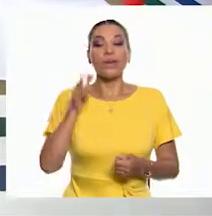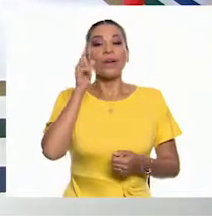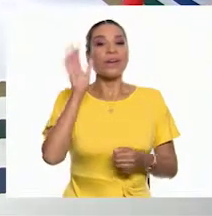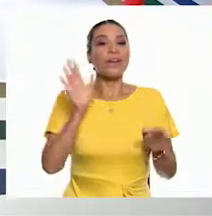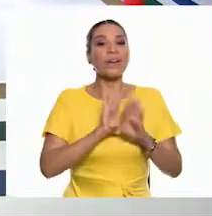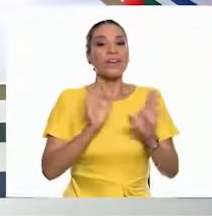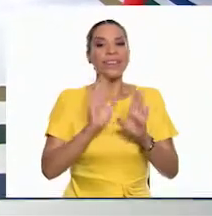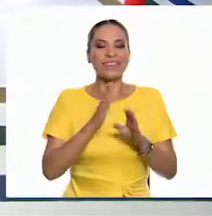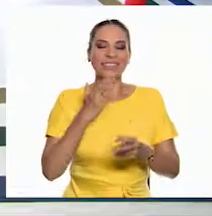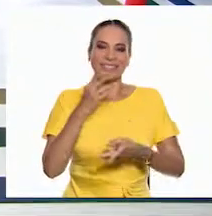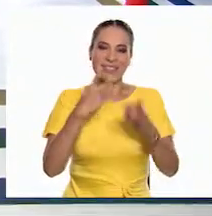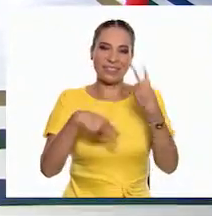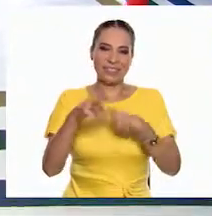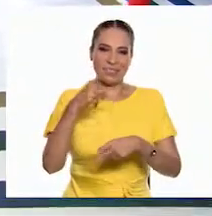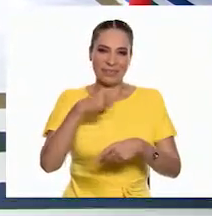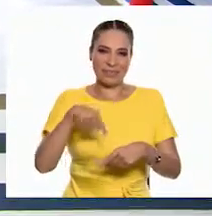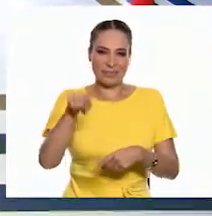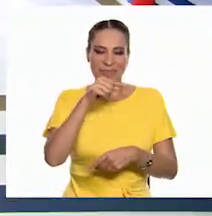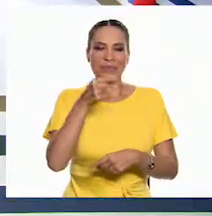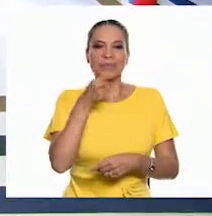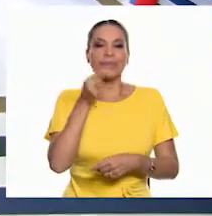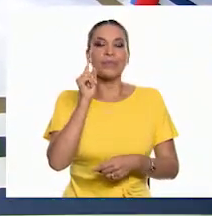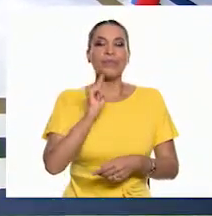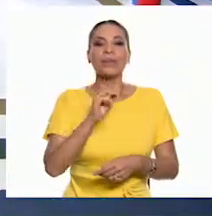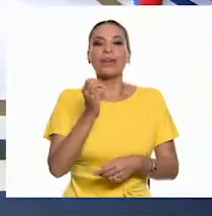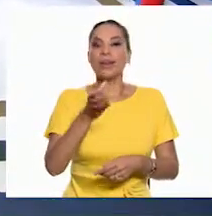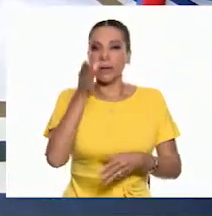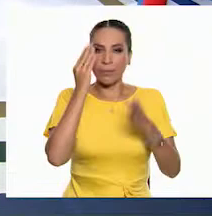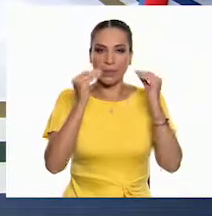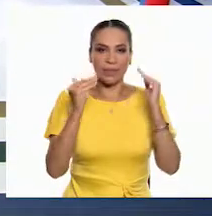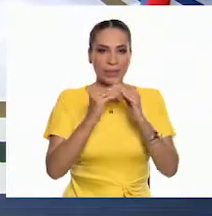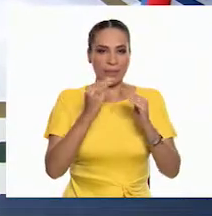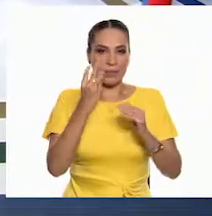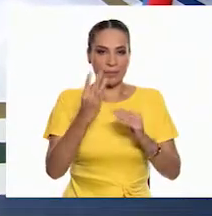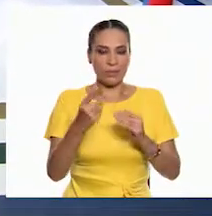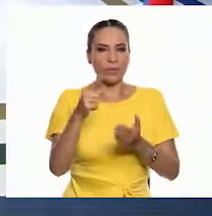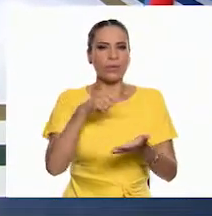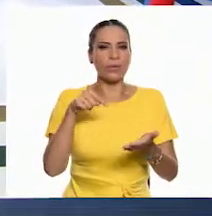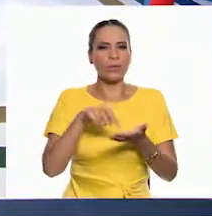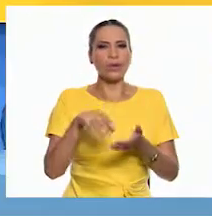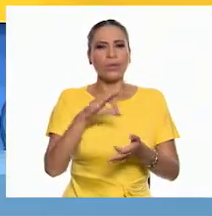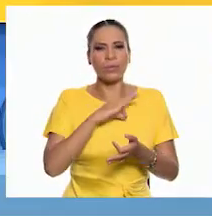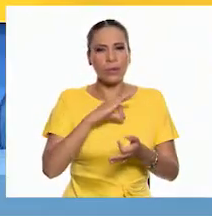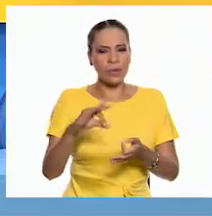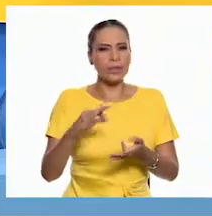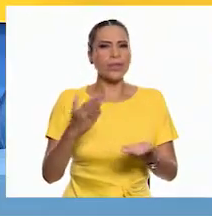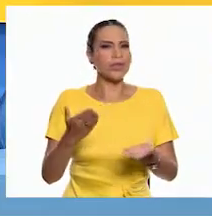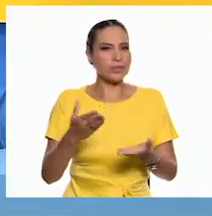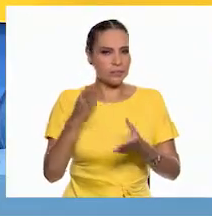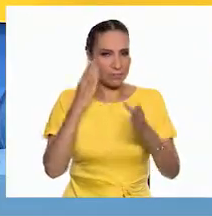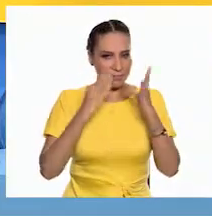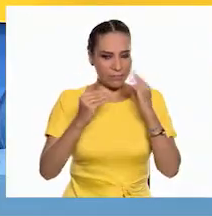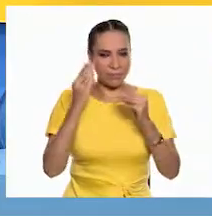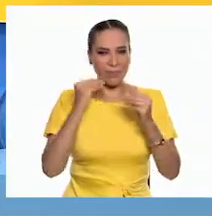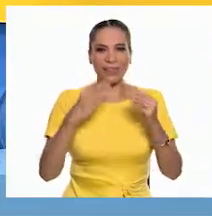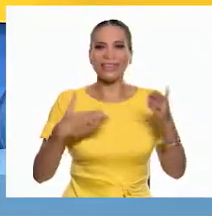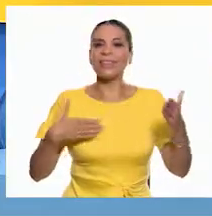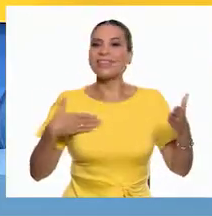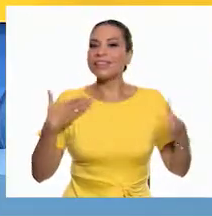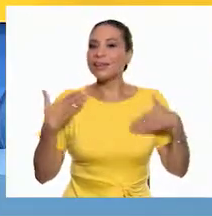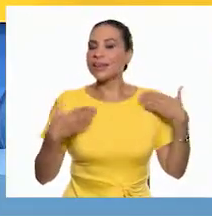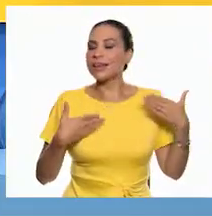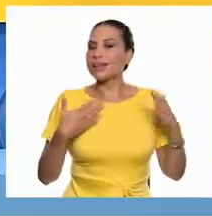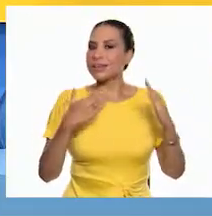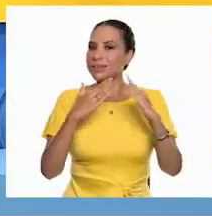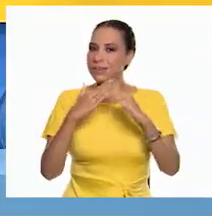Hola, hola, bienvenidas y bienvenidos a Aprende en Casa 3, un espacio en el que vamos a poder aprender y divertirnos